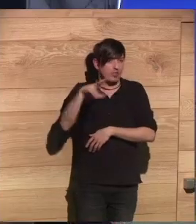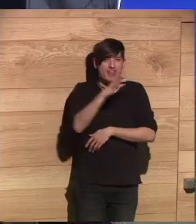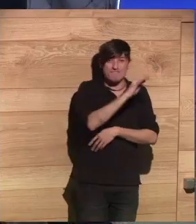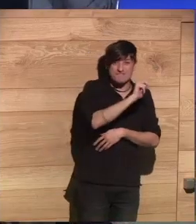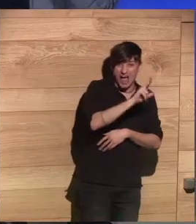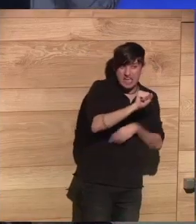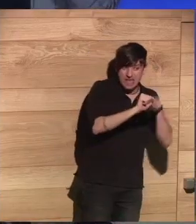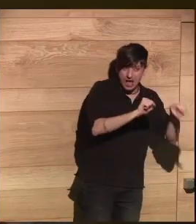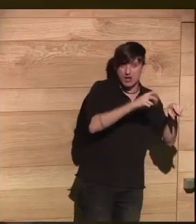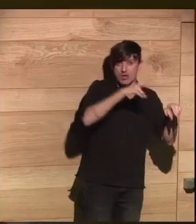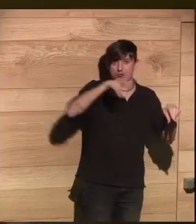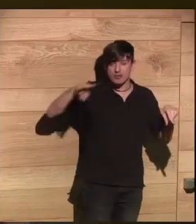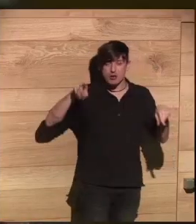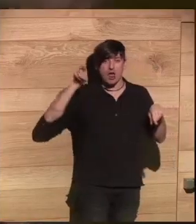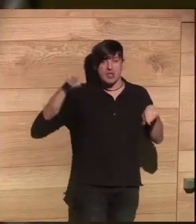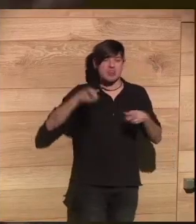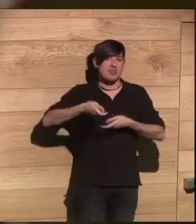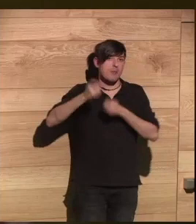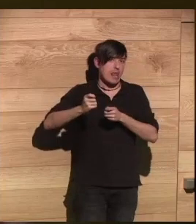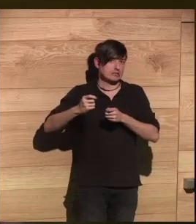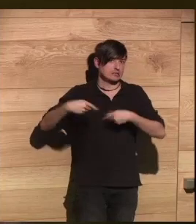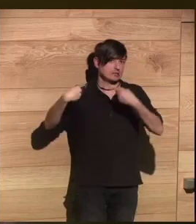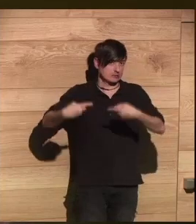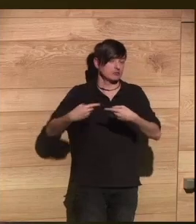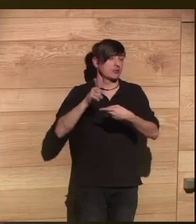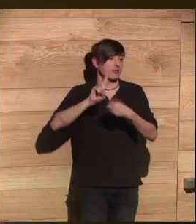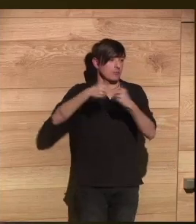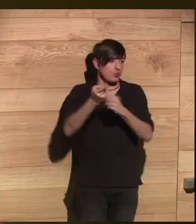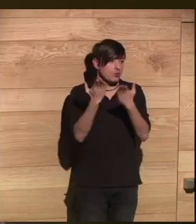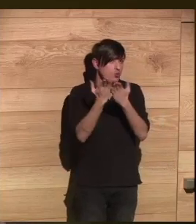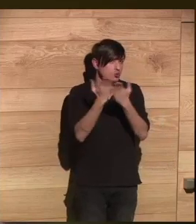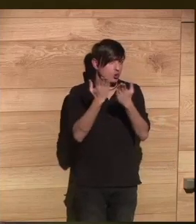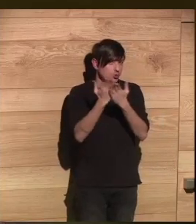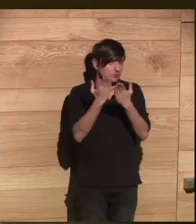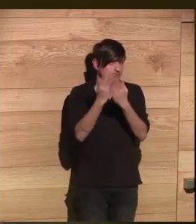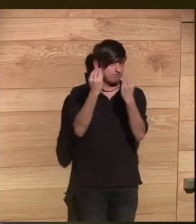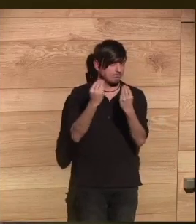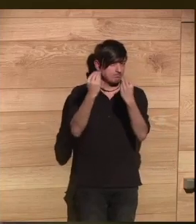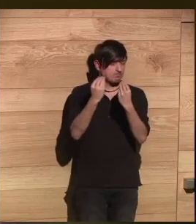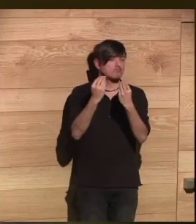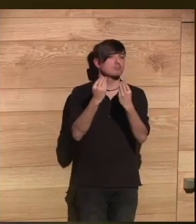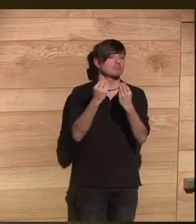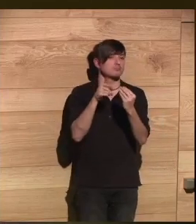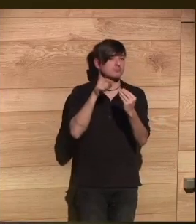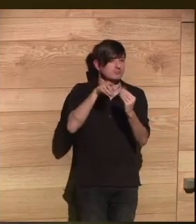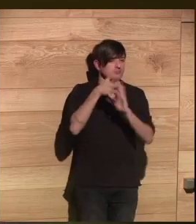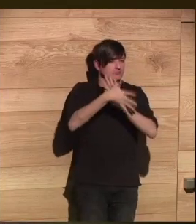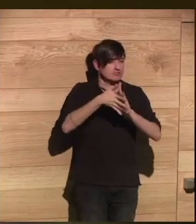Falla en Cibeles y un curso que luego se hizo, se habló mucho de